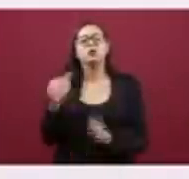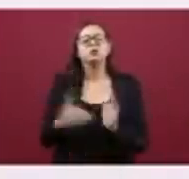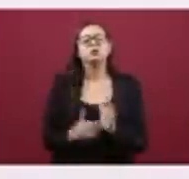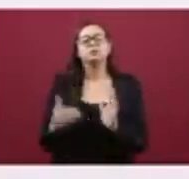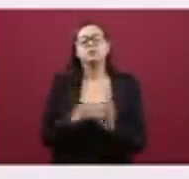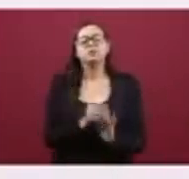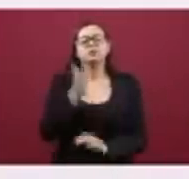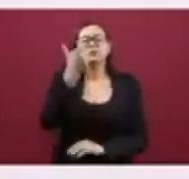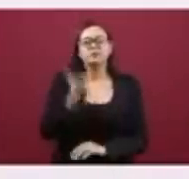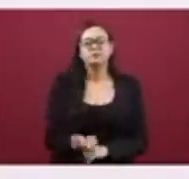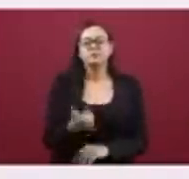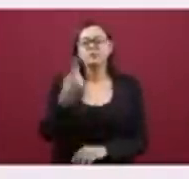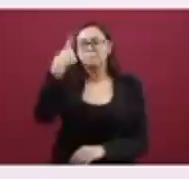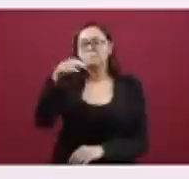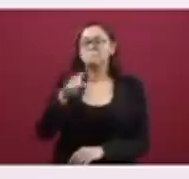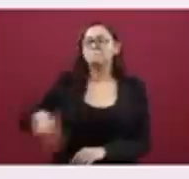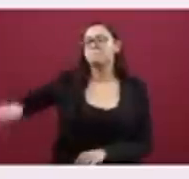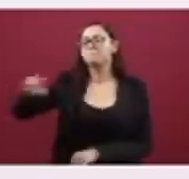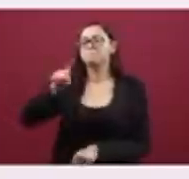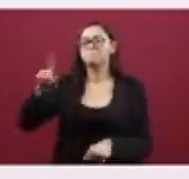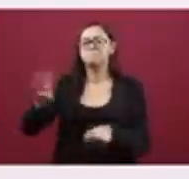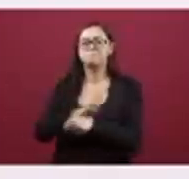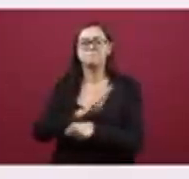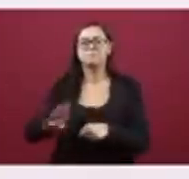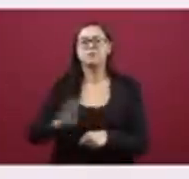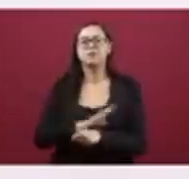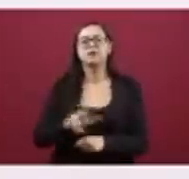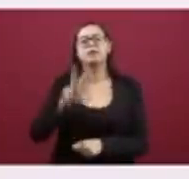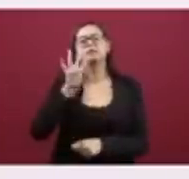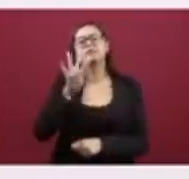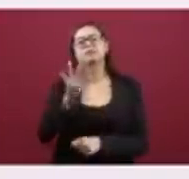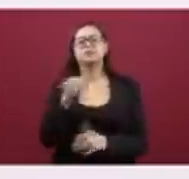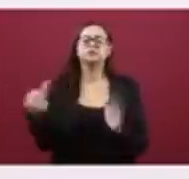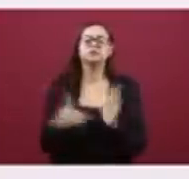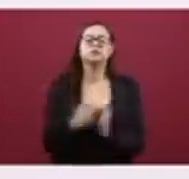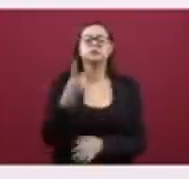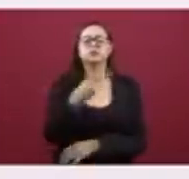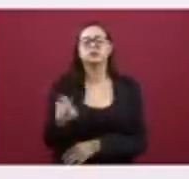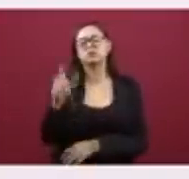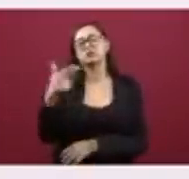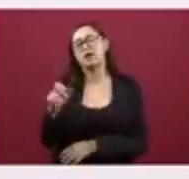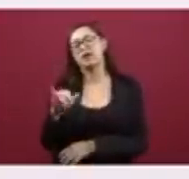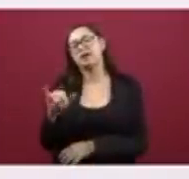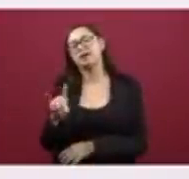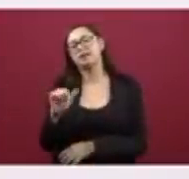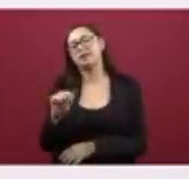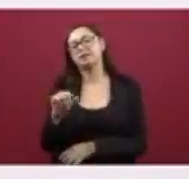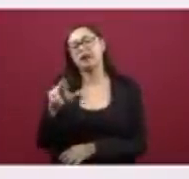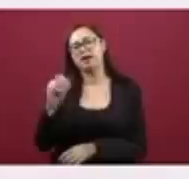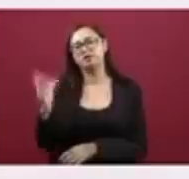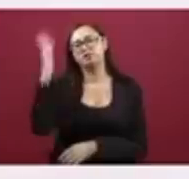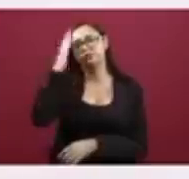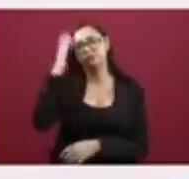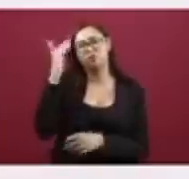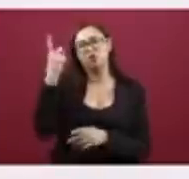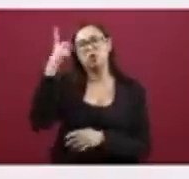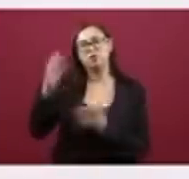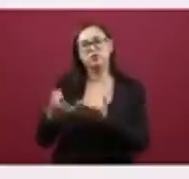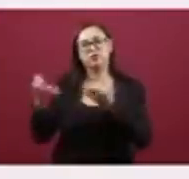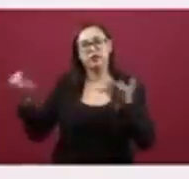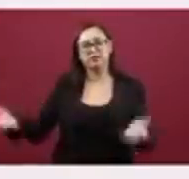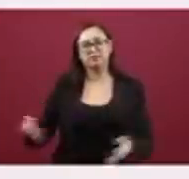millones de pesos en beneficio de 19 mil 200 ejidatarios y pequeños propietarios